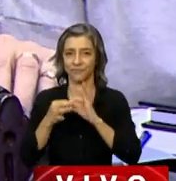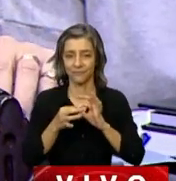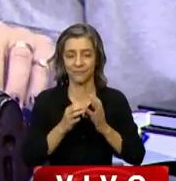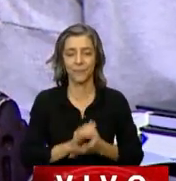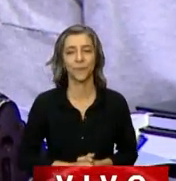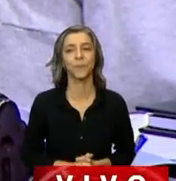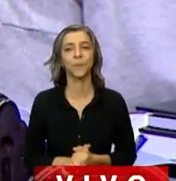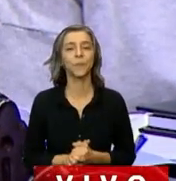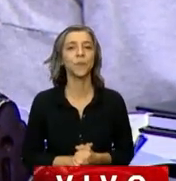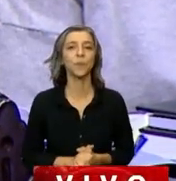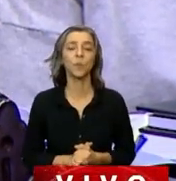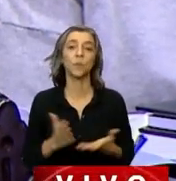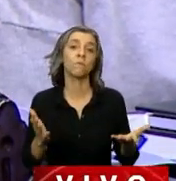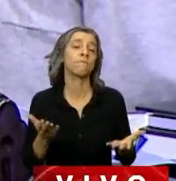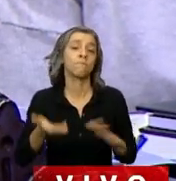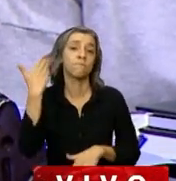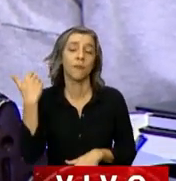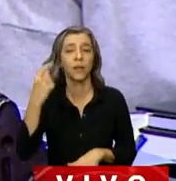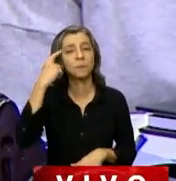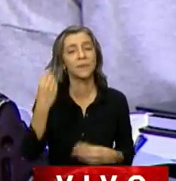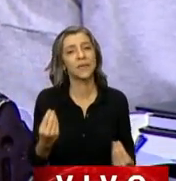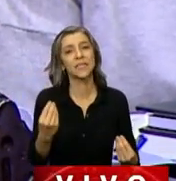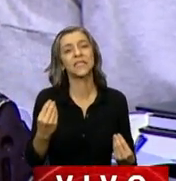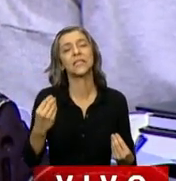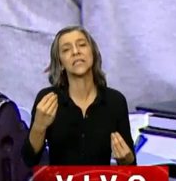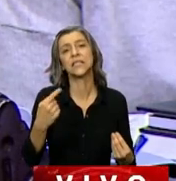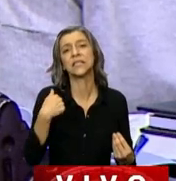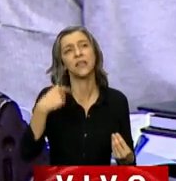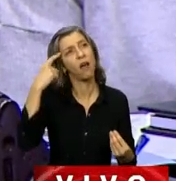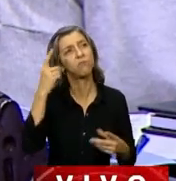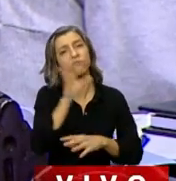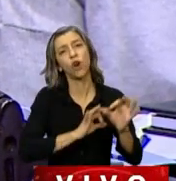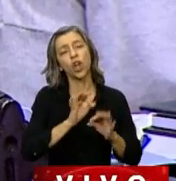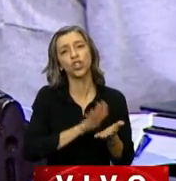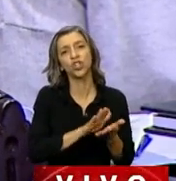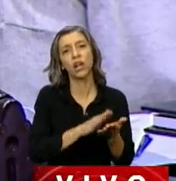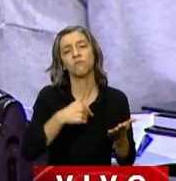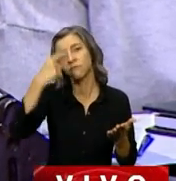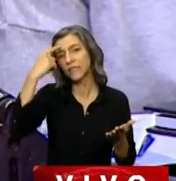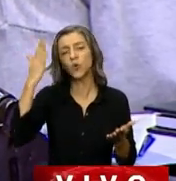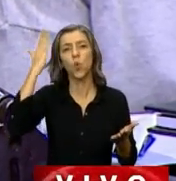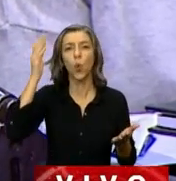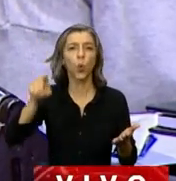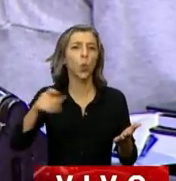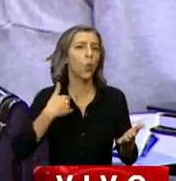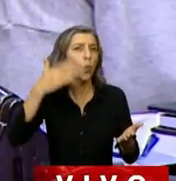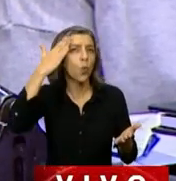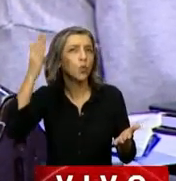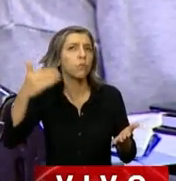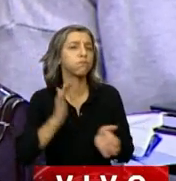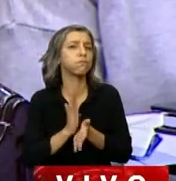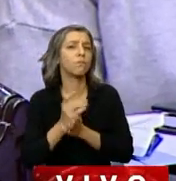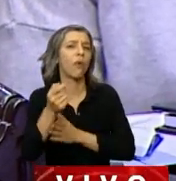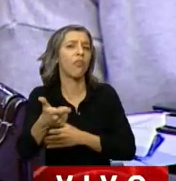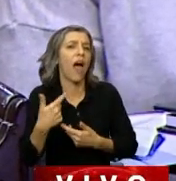Cuando pensaba en este proyecto, cultura me lleva definitivamente a la muestra y a la visibilización de la